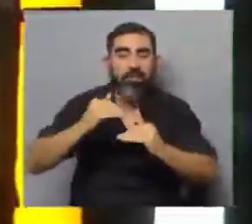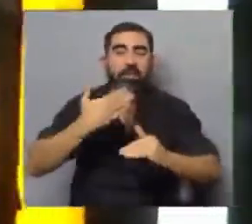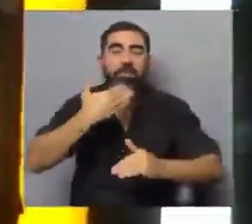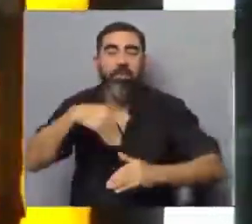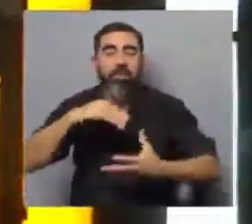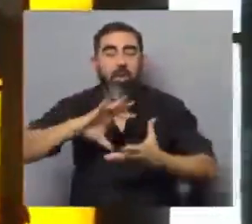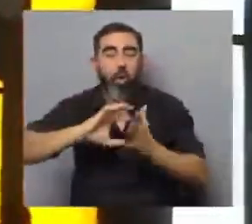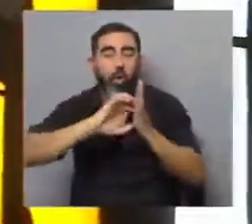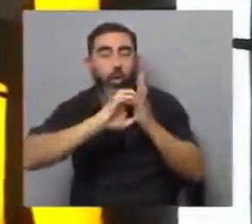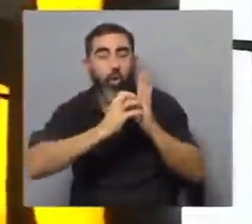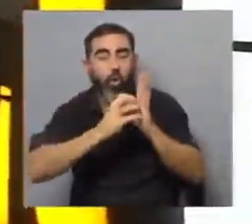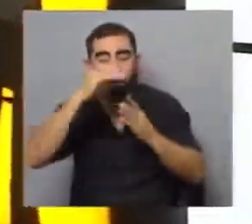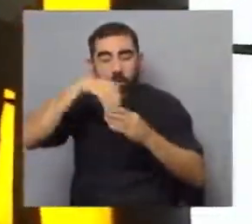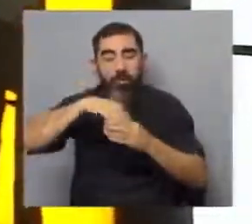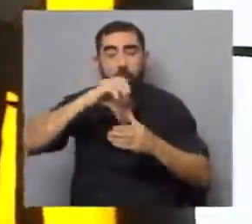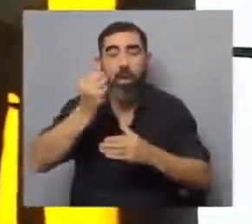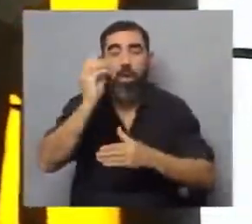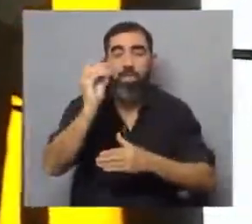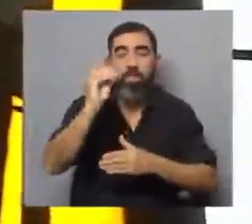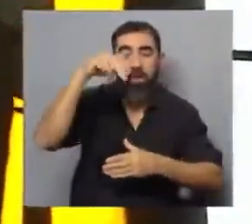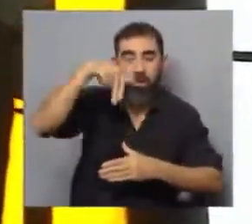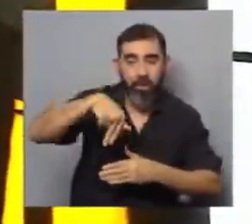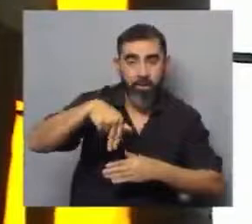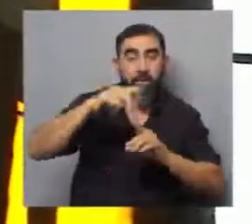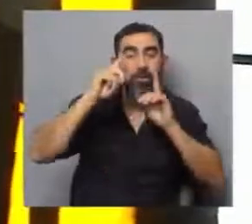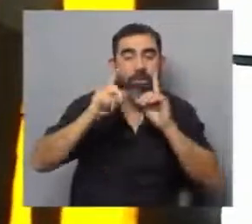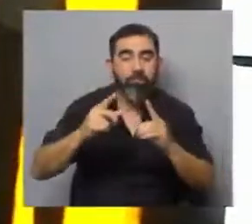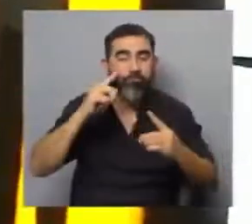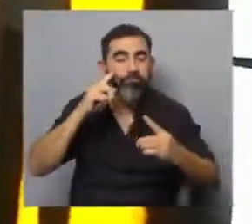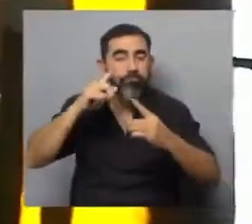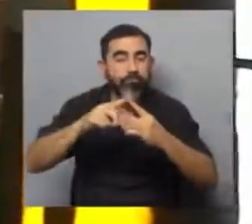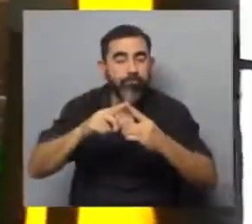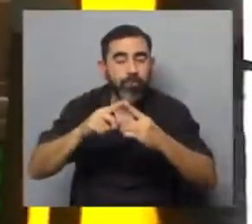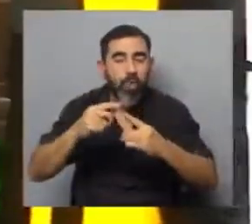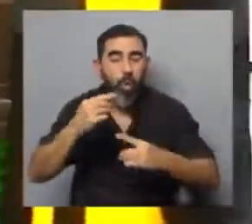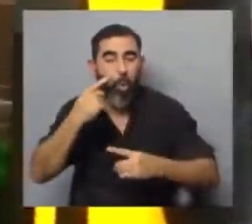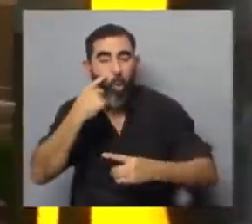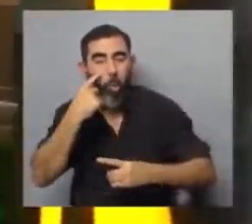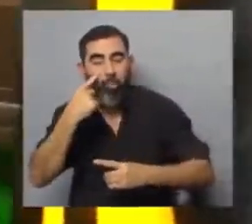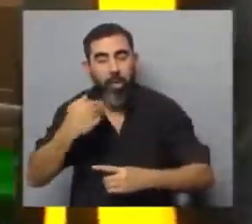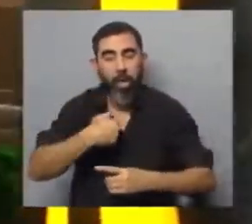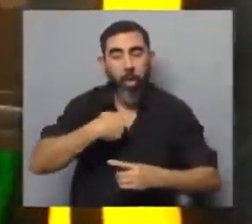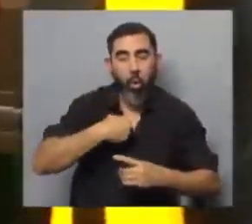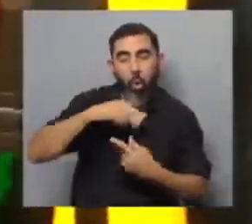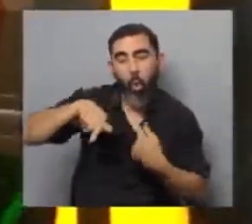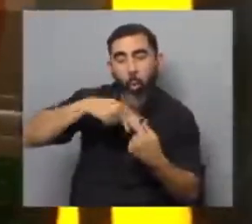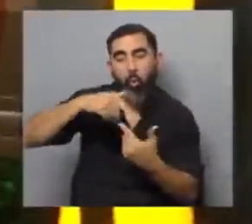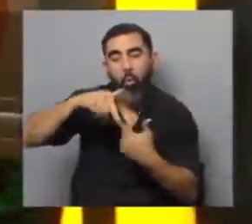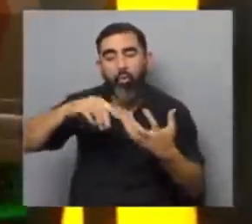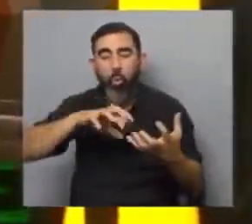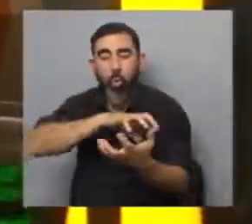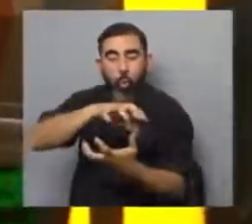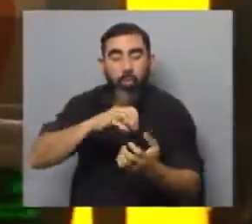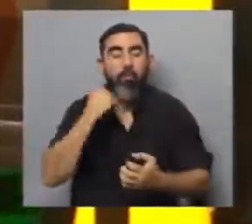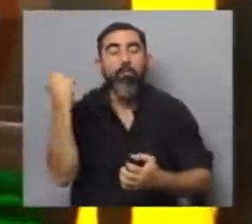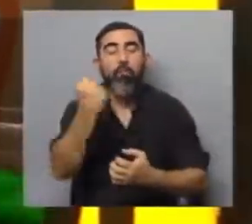del código contenido en nuestro ADN, también se empeña en desentrañar el rol de otra molécula compleja que es